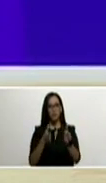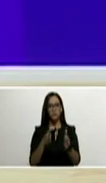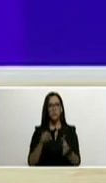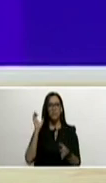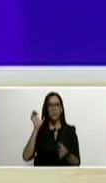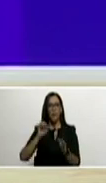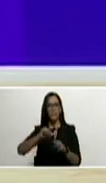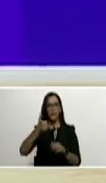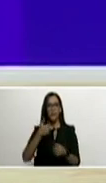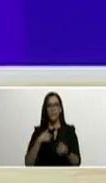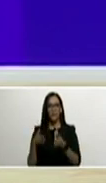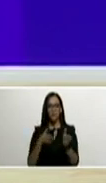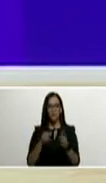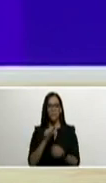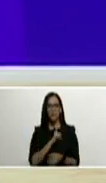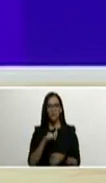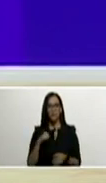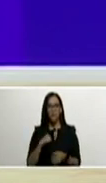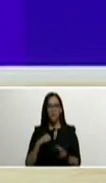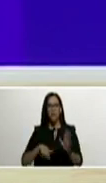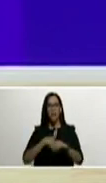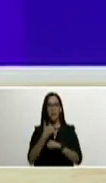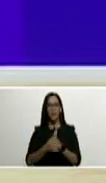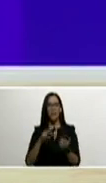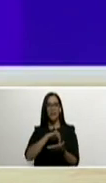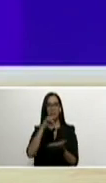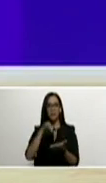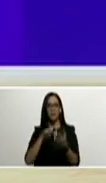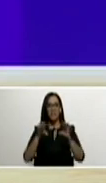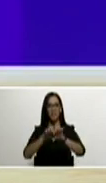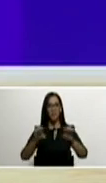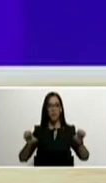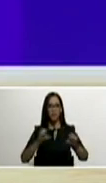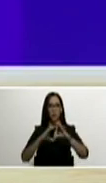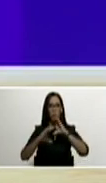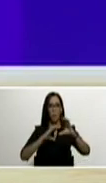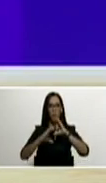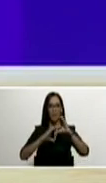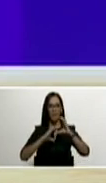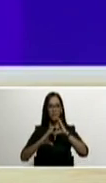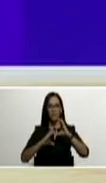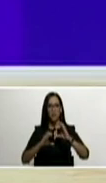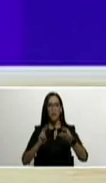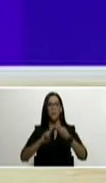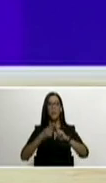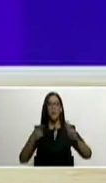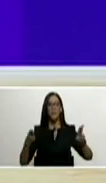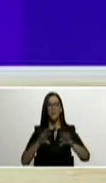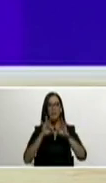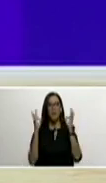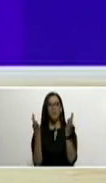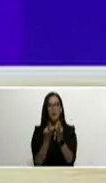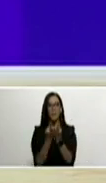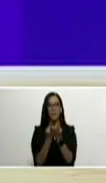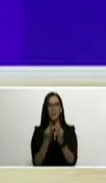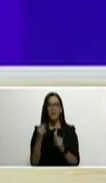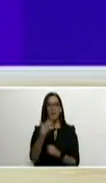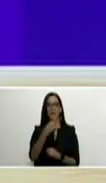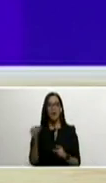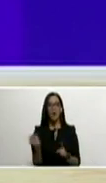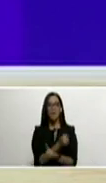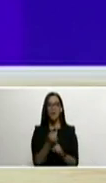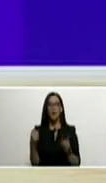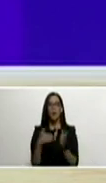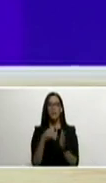y mi conducción personal, el Plan Nacional de Educación y Comunicación por la Paz en la Familia y la No